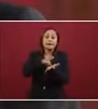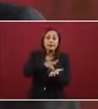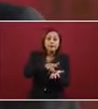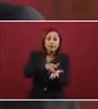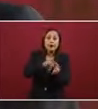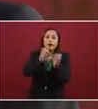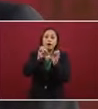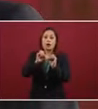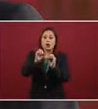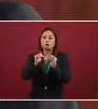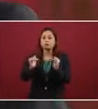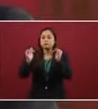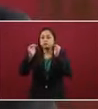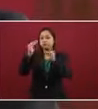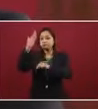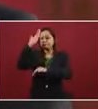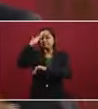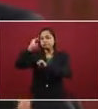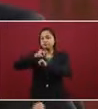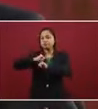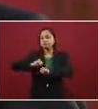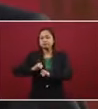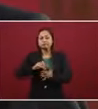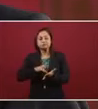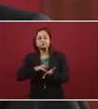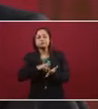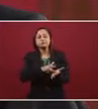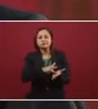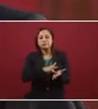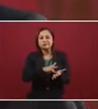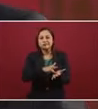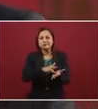públicos. Cero